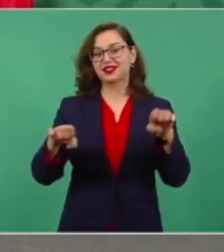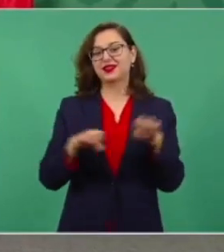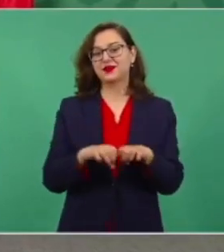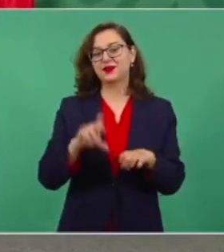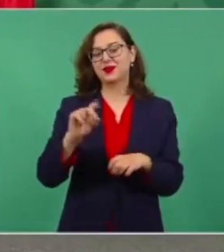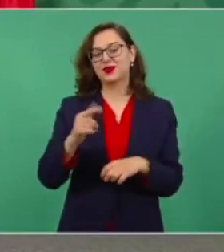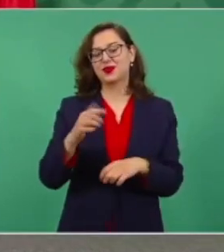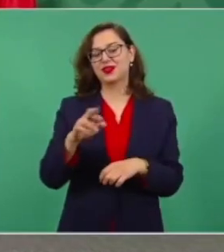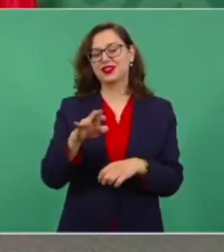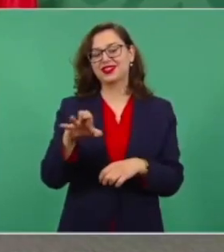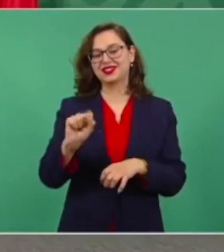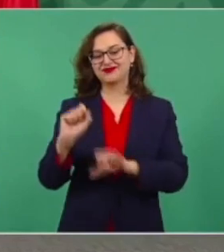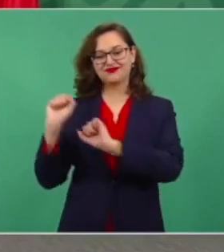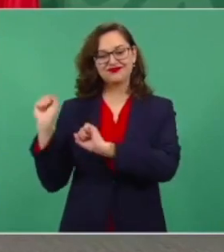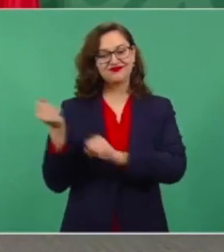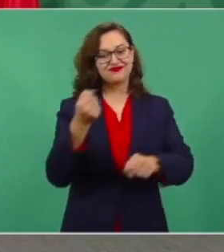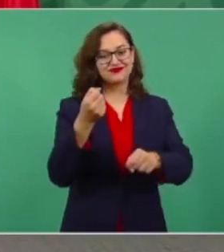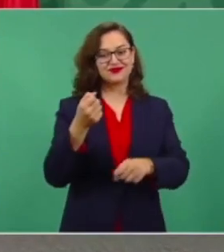no fueron